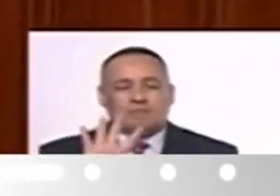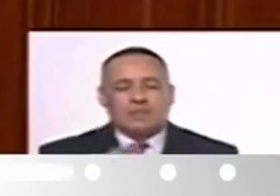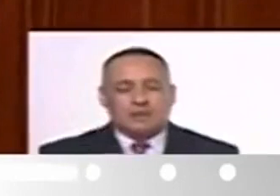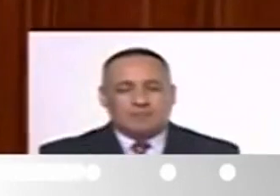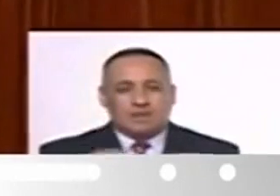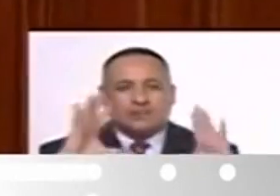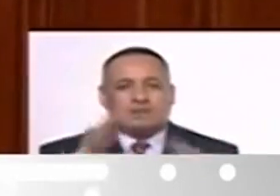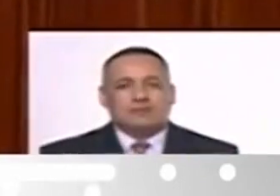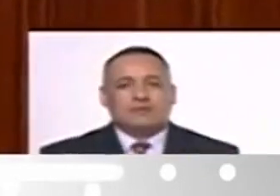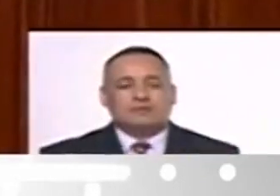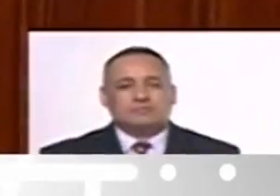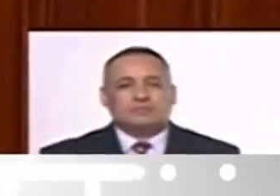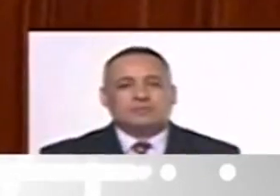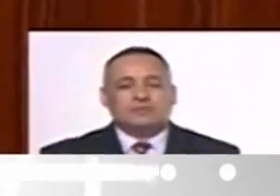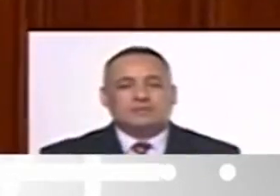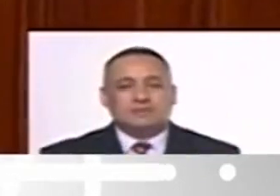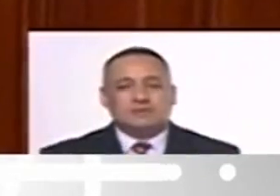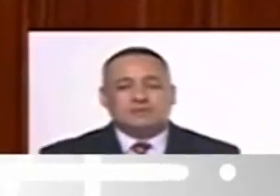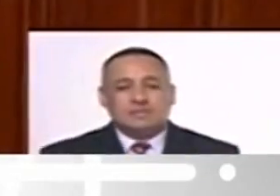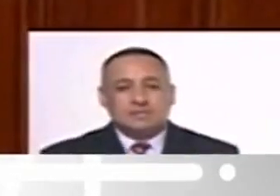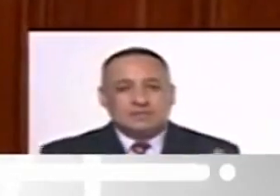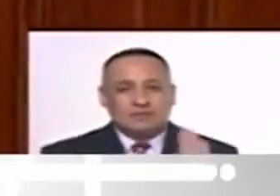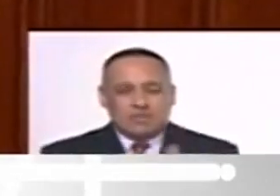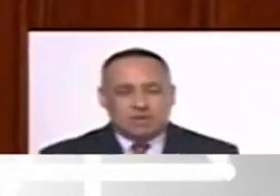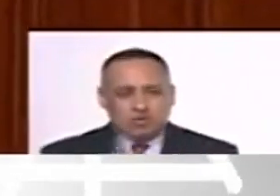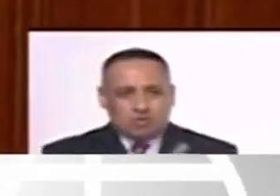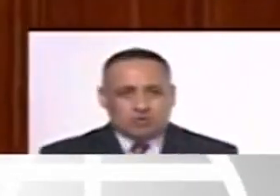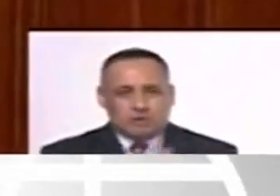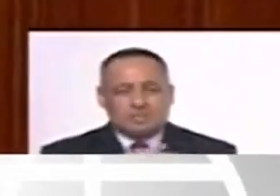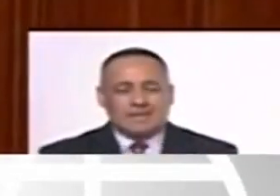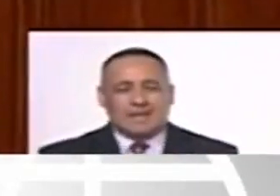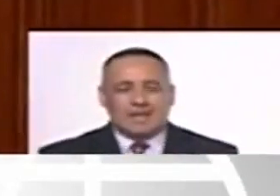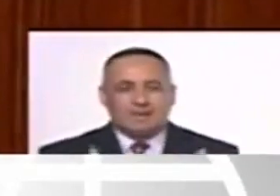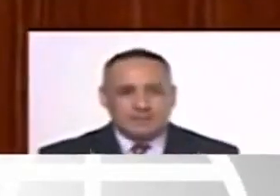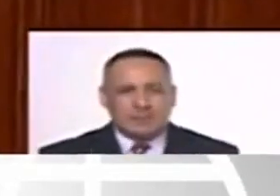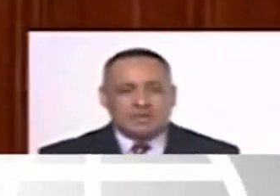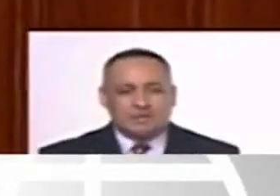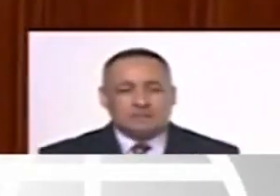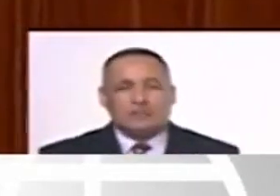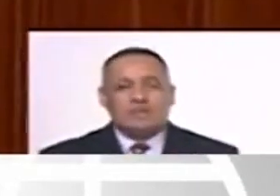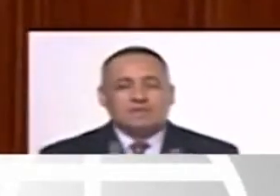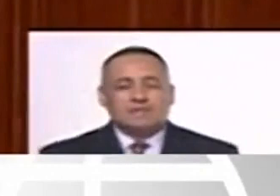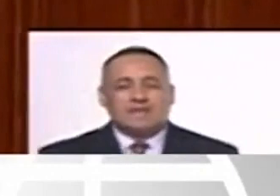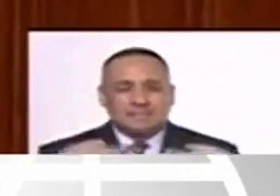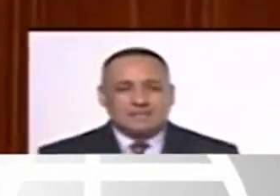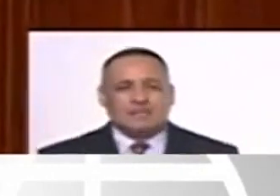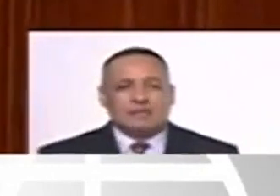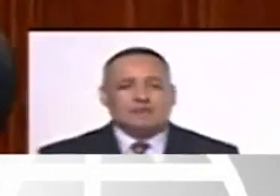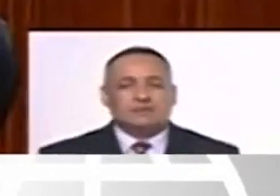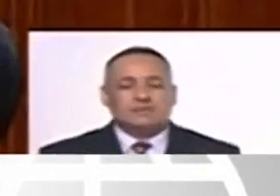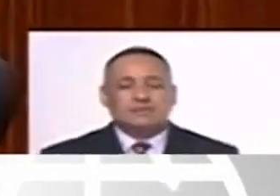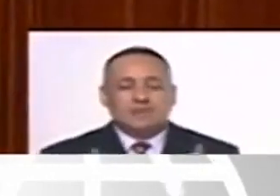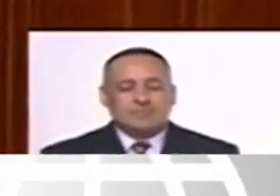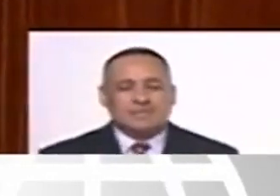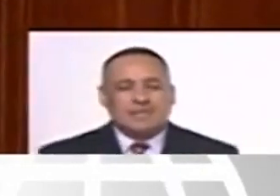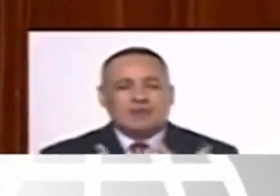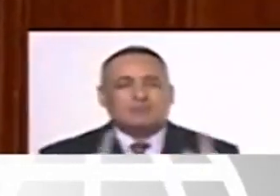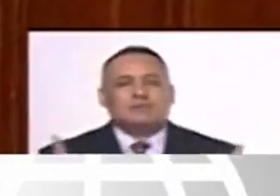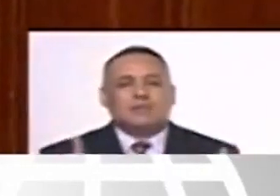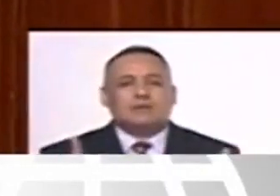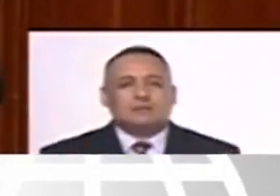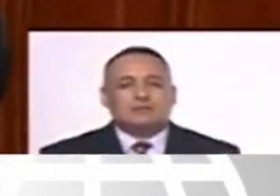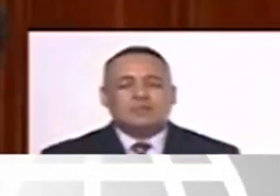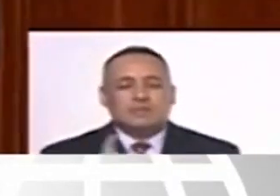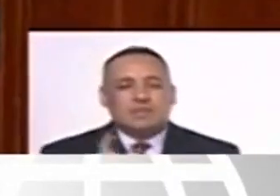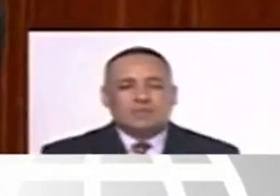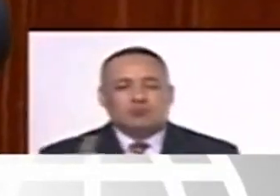de la mañana. Esto en salvaguarda de la vida, de la integridad y de la libertad